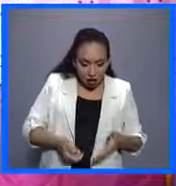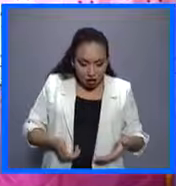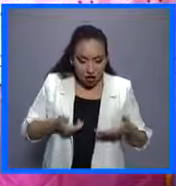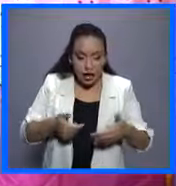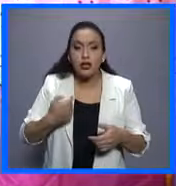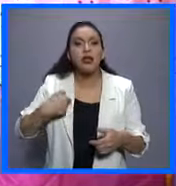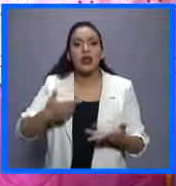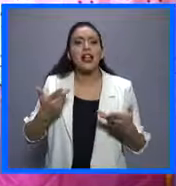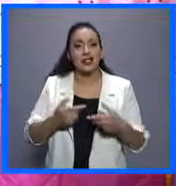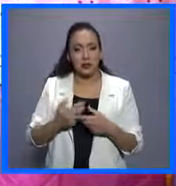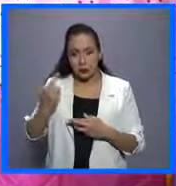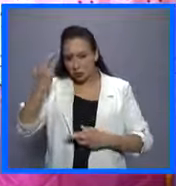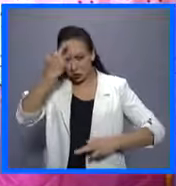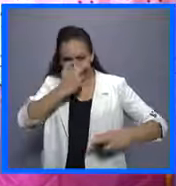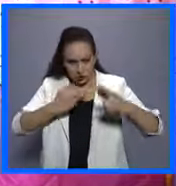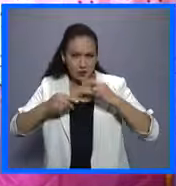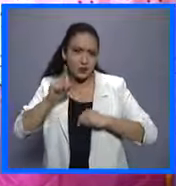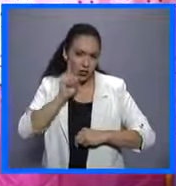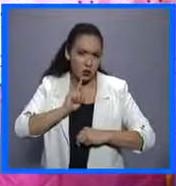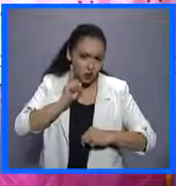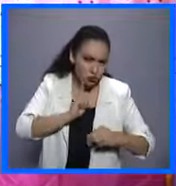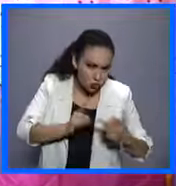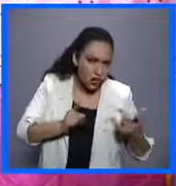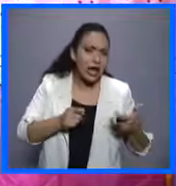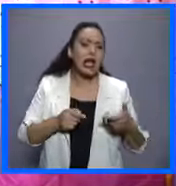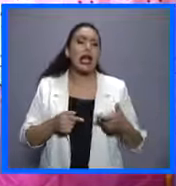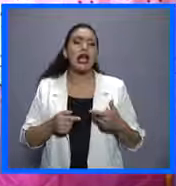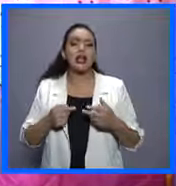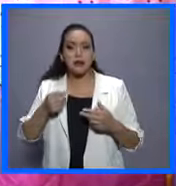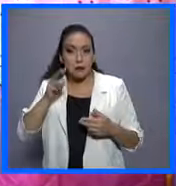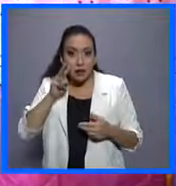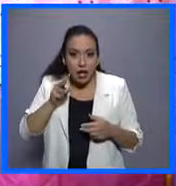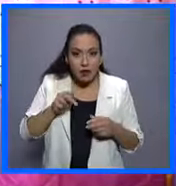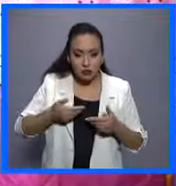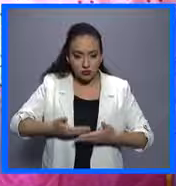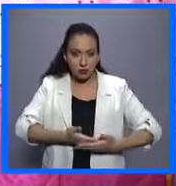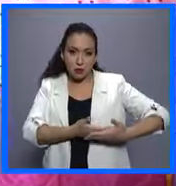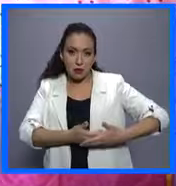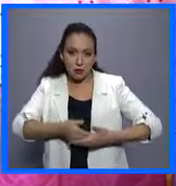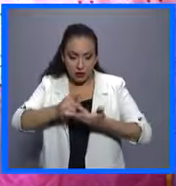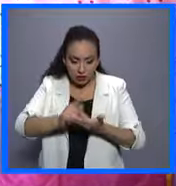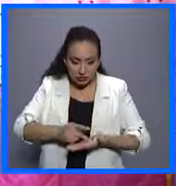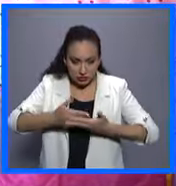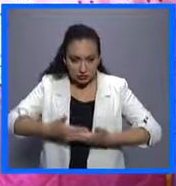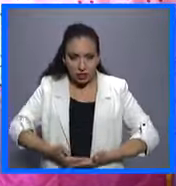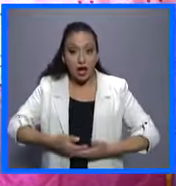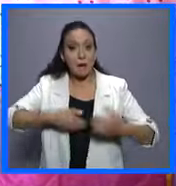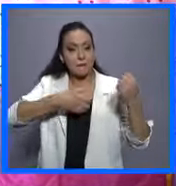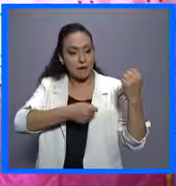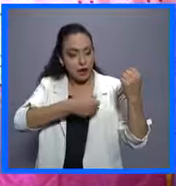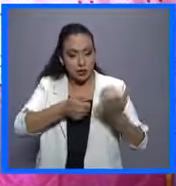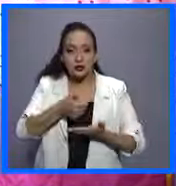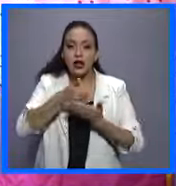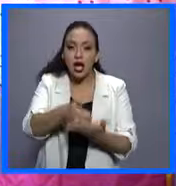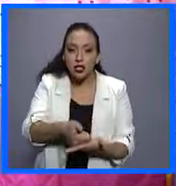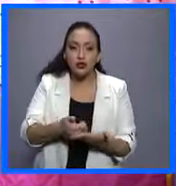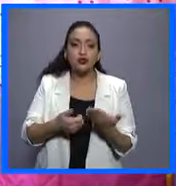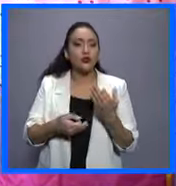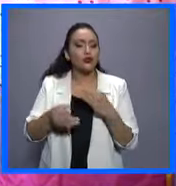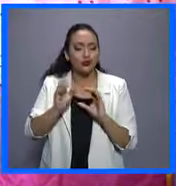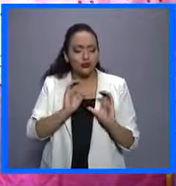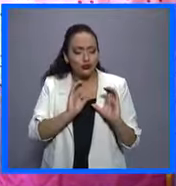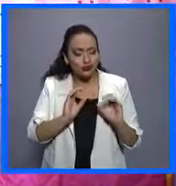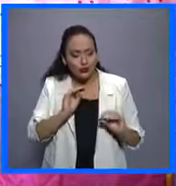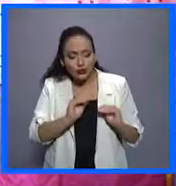mide, se les pesa, se oye al bebé, se va dando un seguimiento, se les toma la presión, etcétera. Y desde